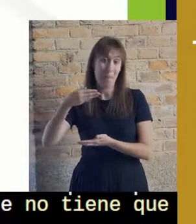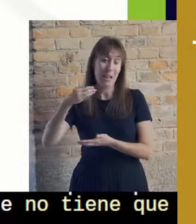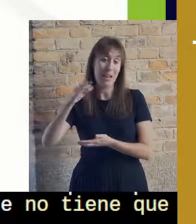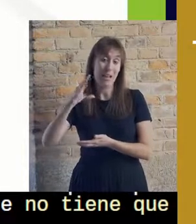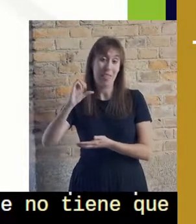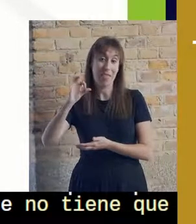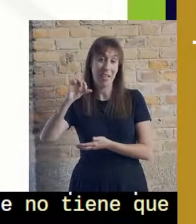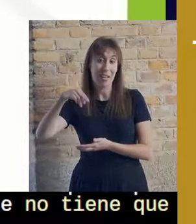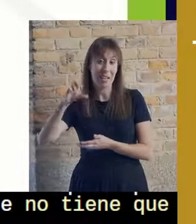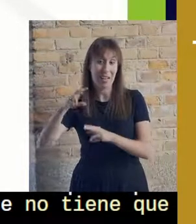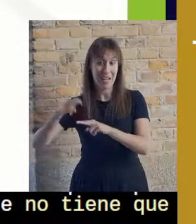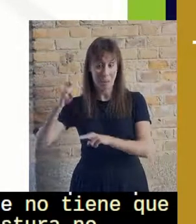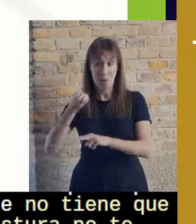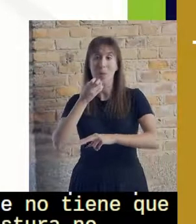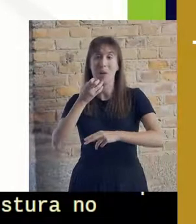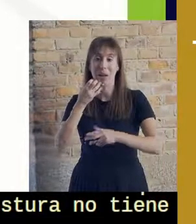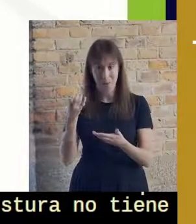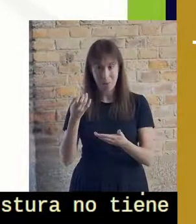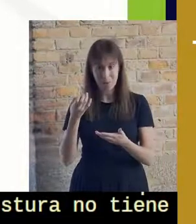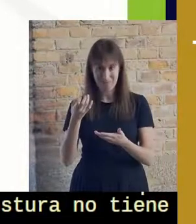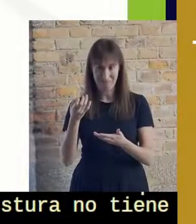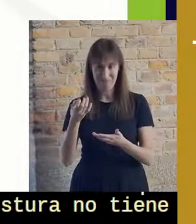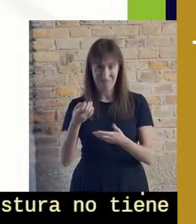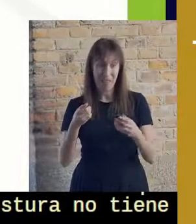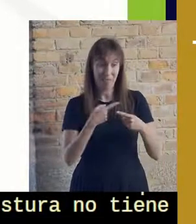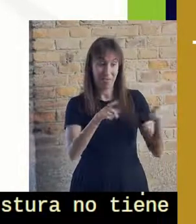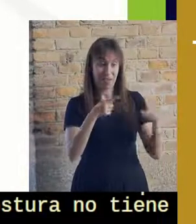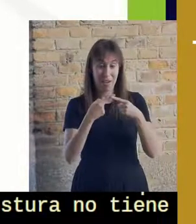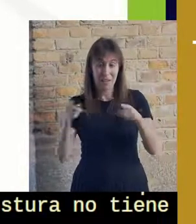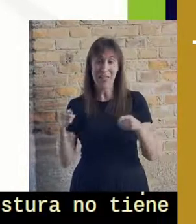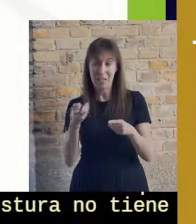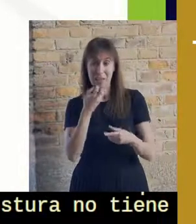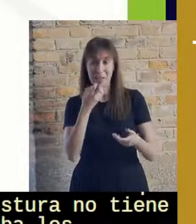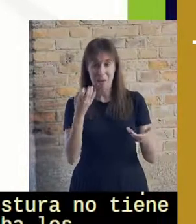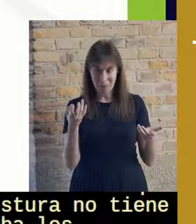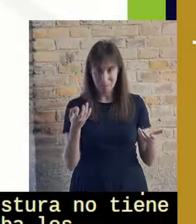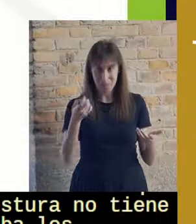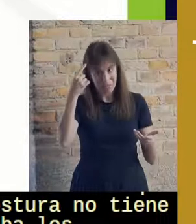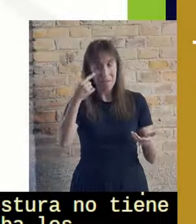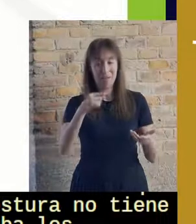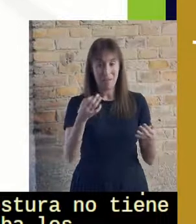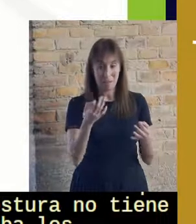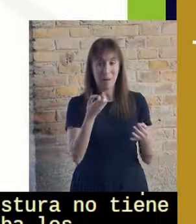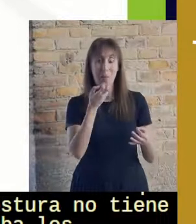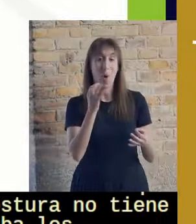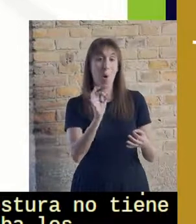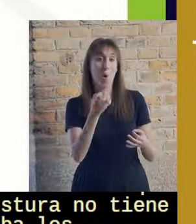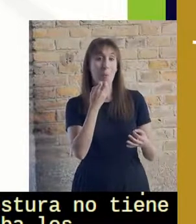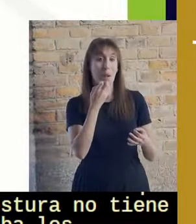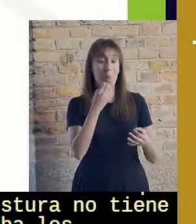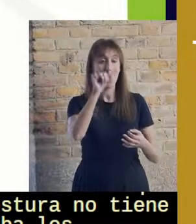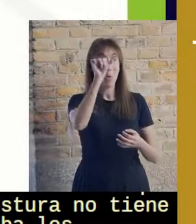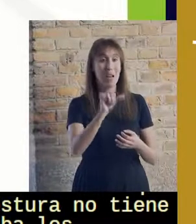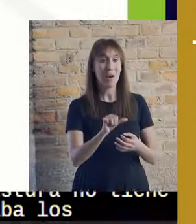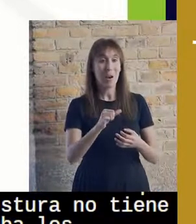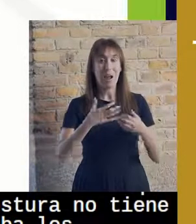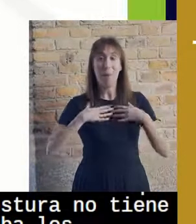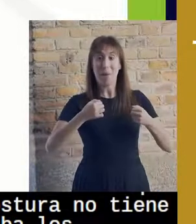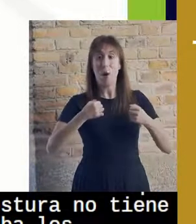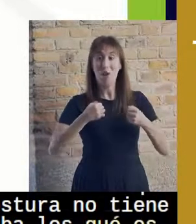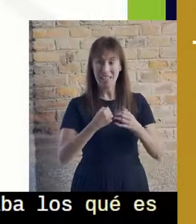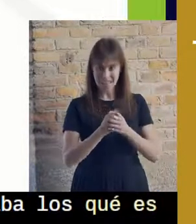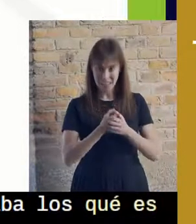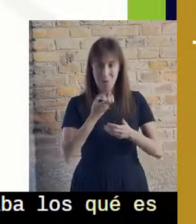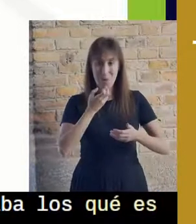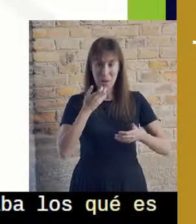postura tiene Qué tipos de posturas no tiene a mí me tocó hacer campeones y menos mal que jugado baloncesto en mi vida que sé lo que es un contraataque sé lo que es un reorte sé lo que es un